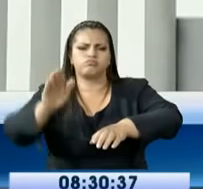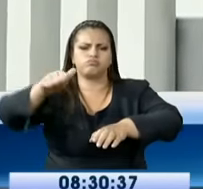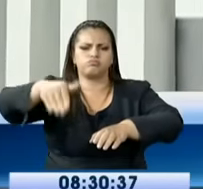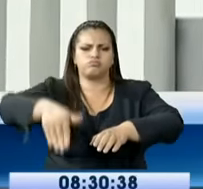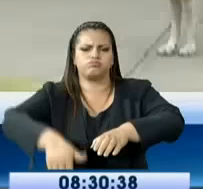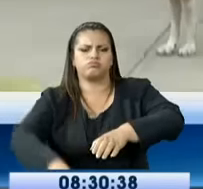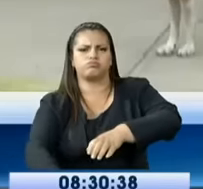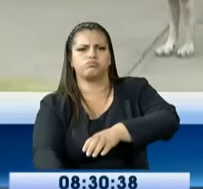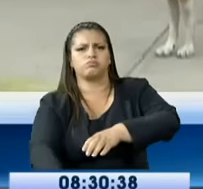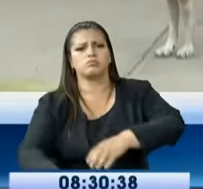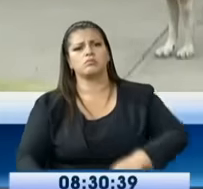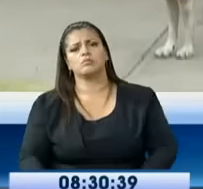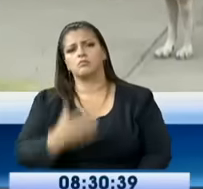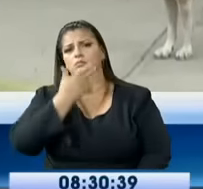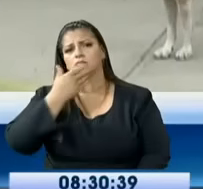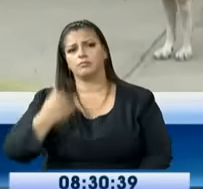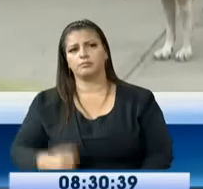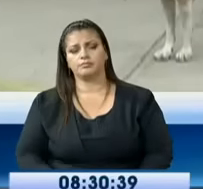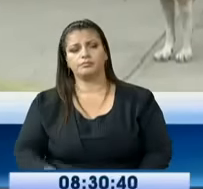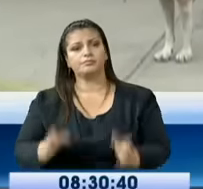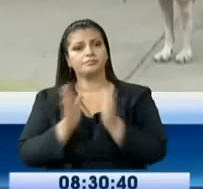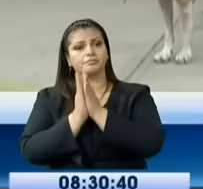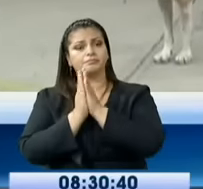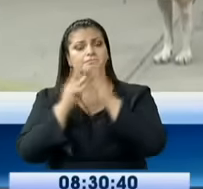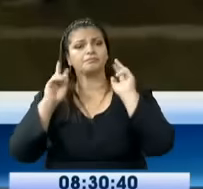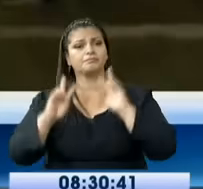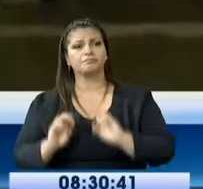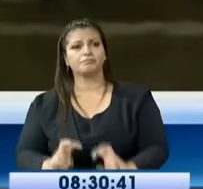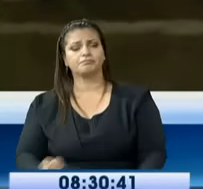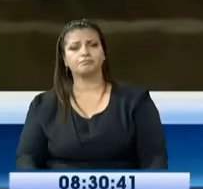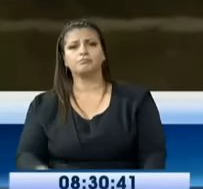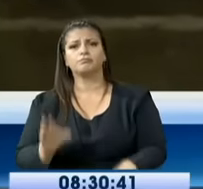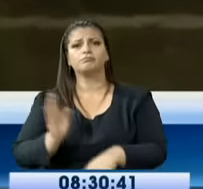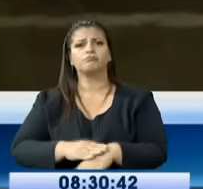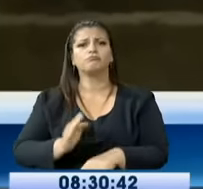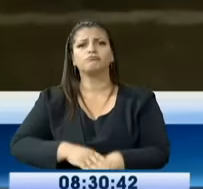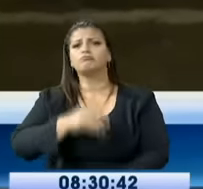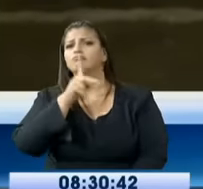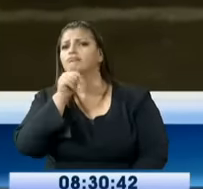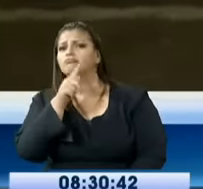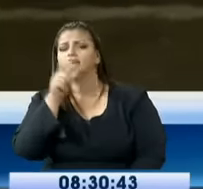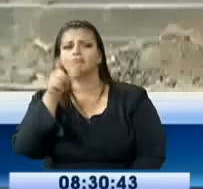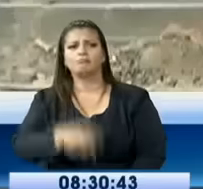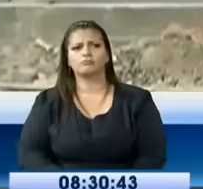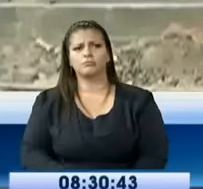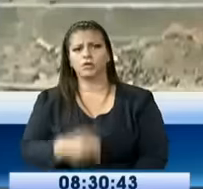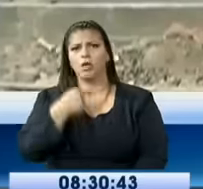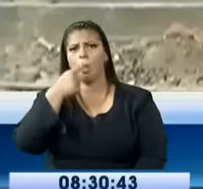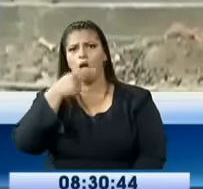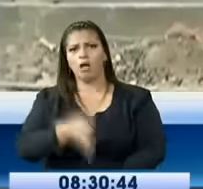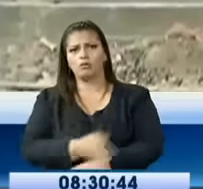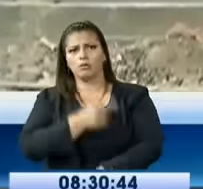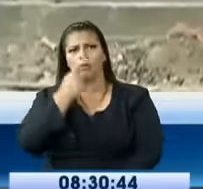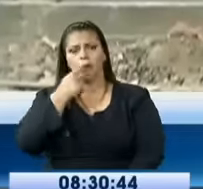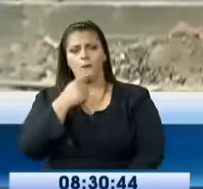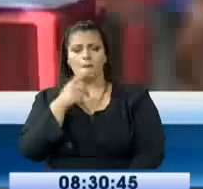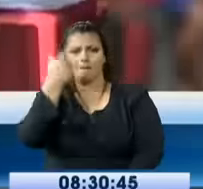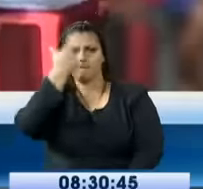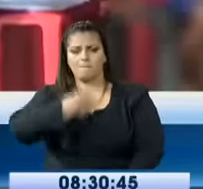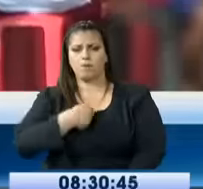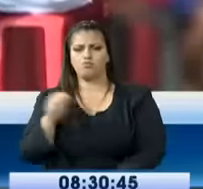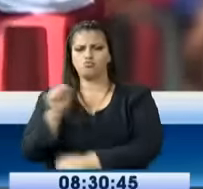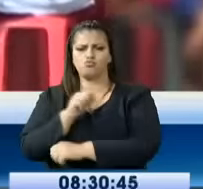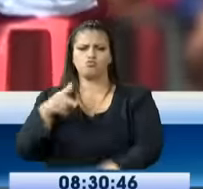detengan un poco. Piden que se investigue el caso a fin de que él o la responsable responda por lo sucedido. La repentina muerte del menor